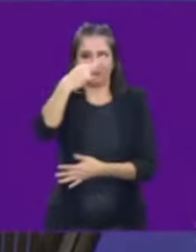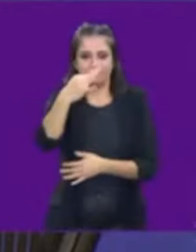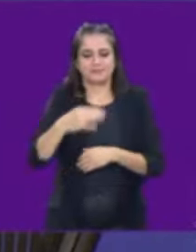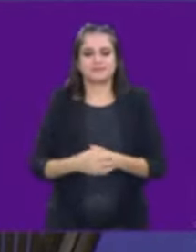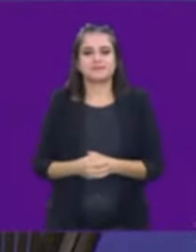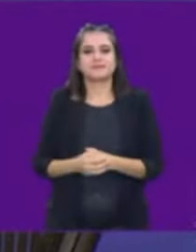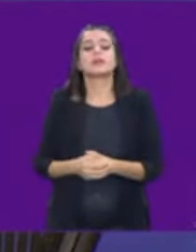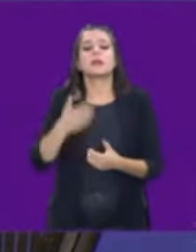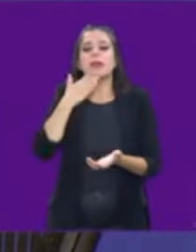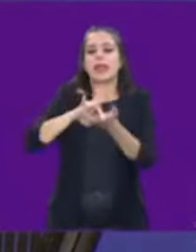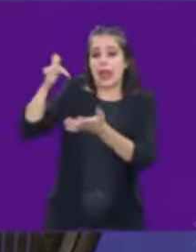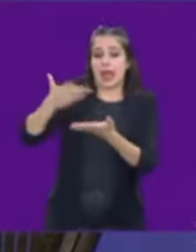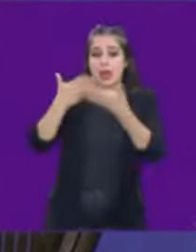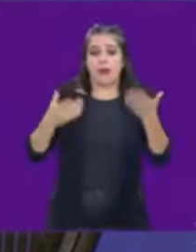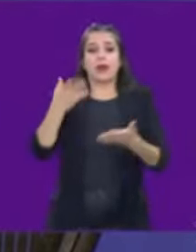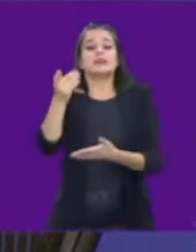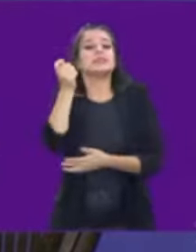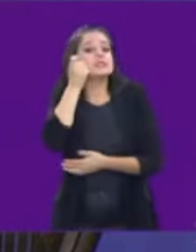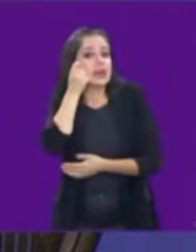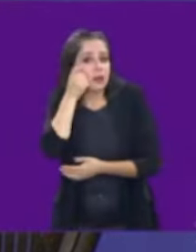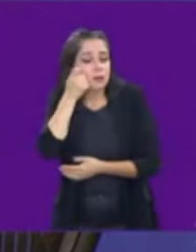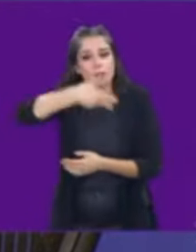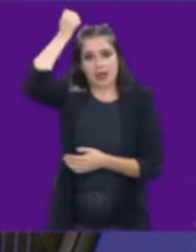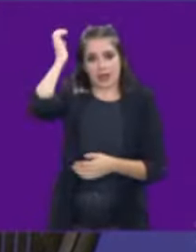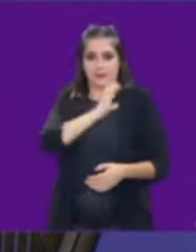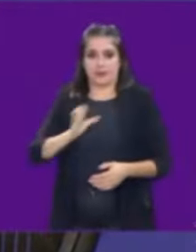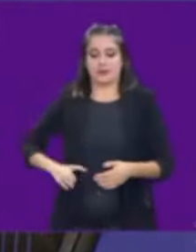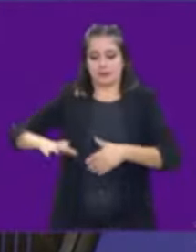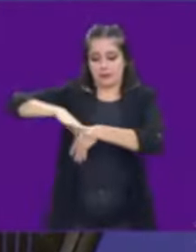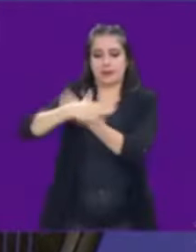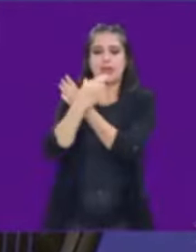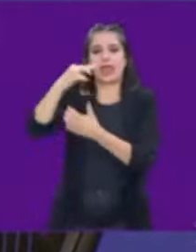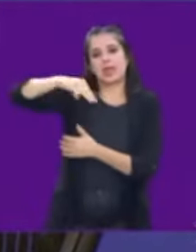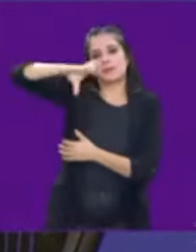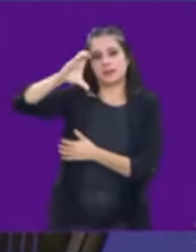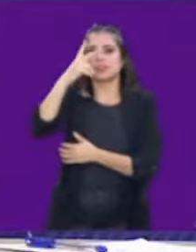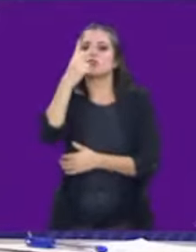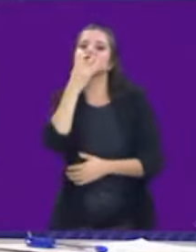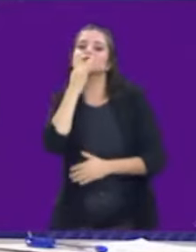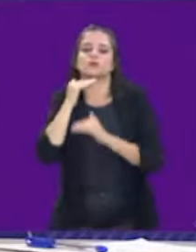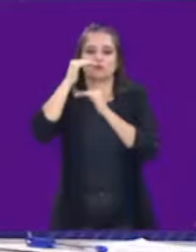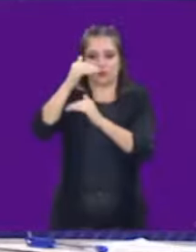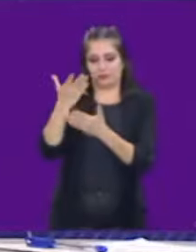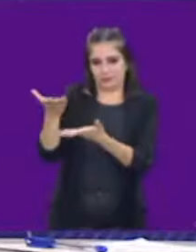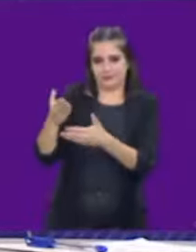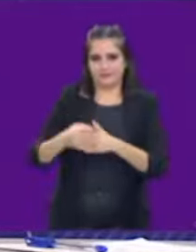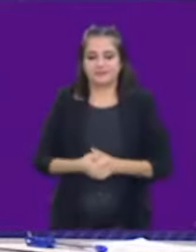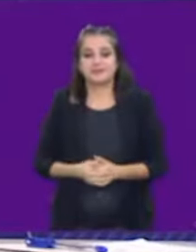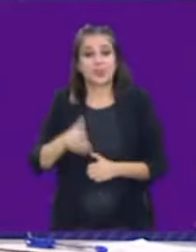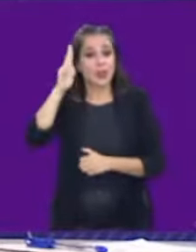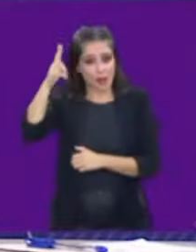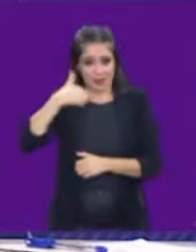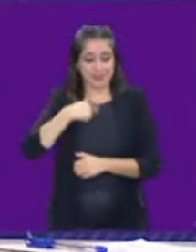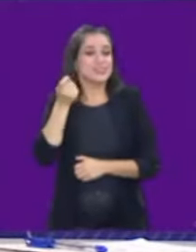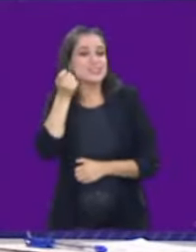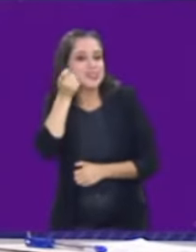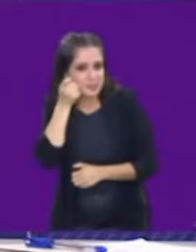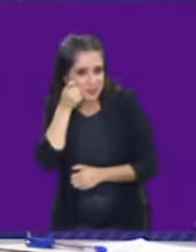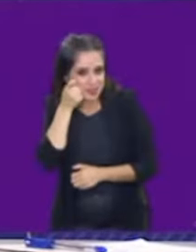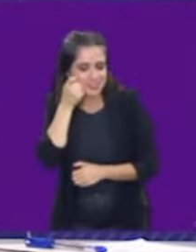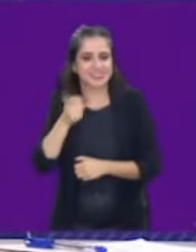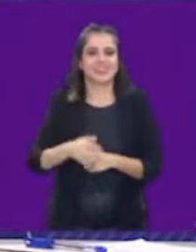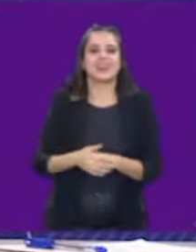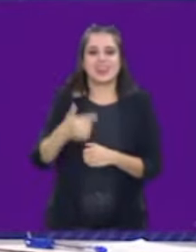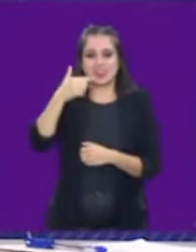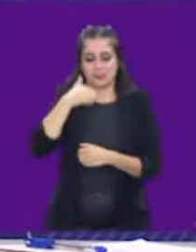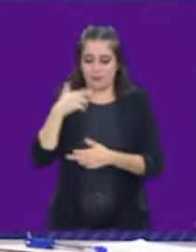esta Ronda de mensajes iniciales con usted Salomón chertorivski candidato de movimiento ciudadano hasta por 2 minutos por favor soy Salomón chertorivski y